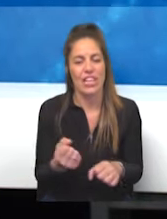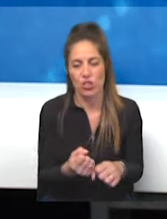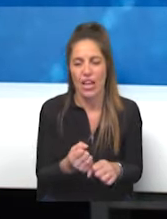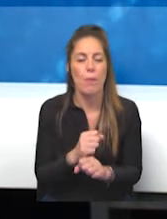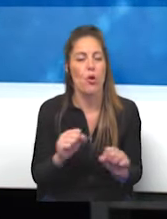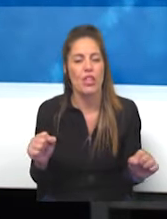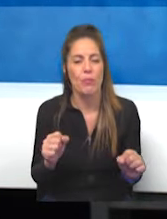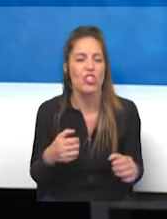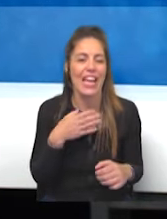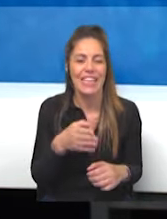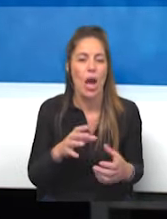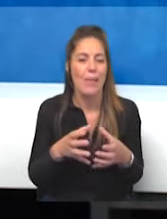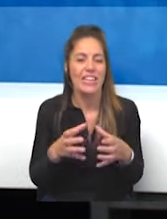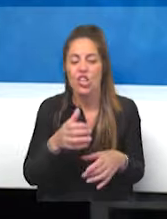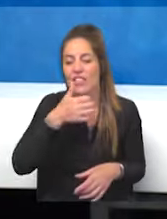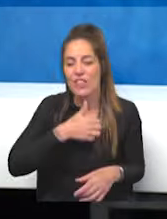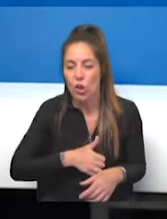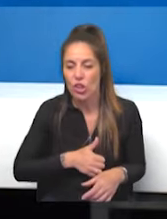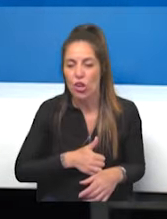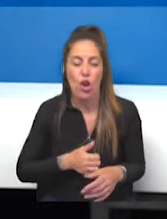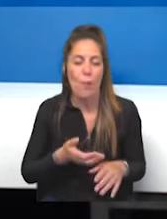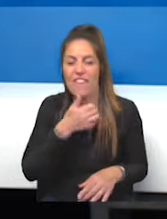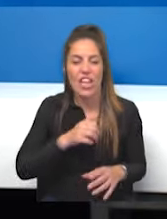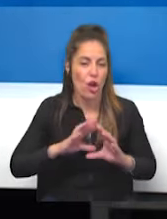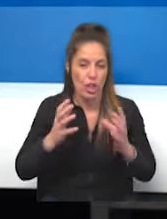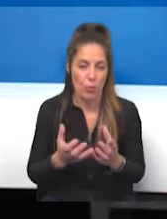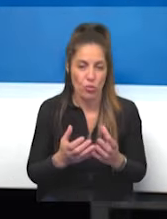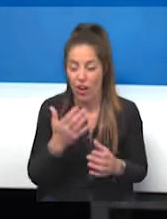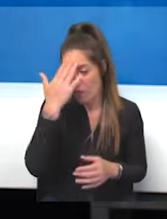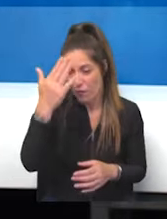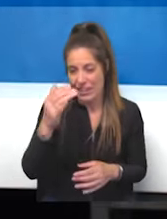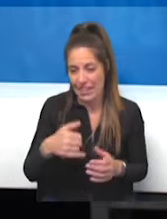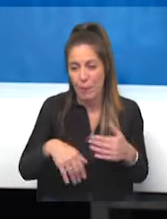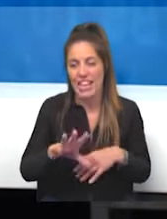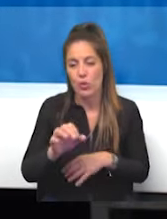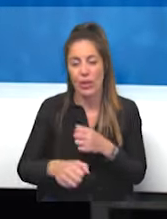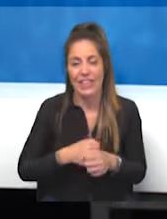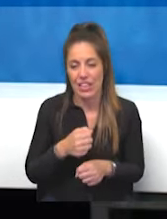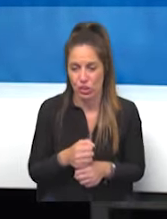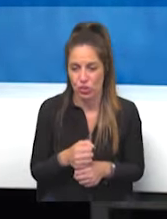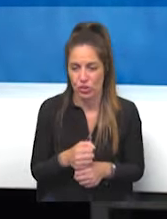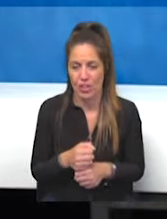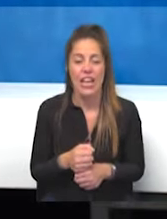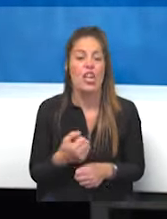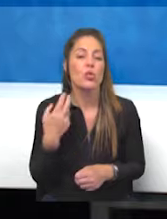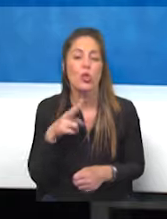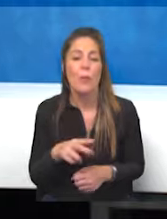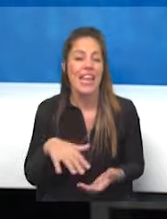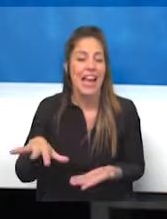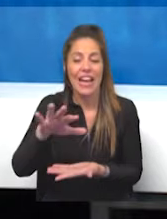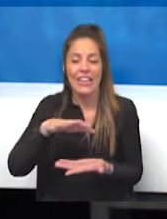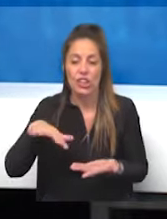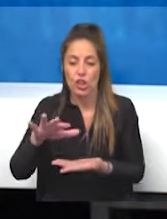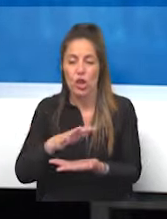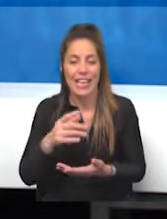podemos acudir a partidos históricos que son los más viejos del mundo el propio frente amplio tiene más de 50 años y si uno mira la región